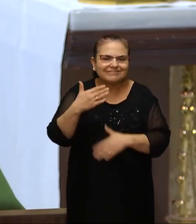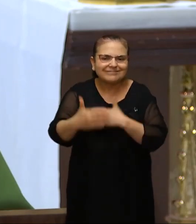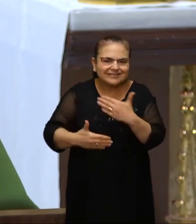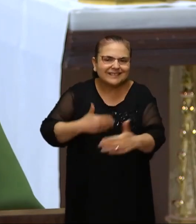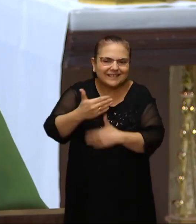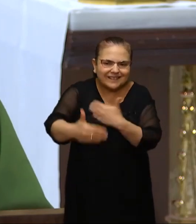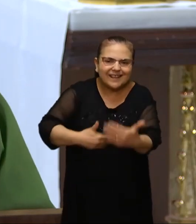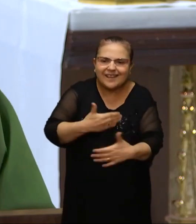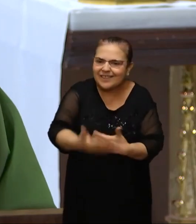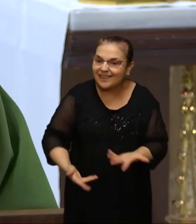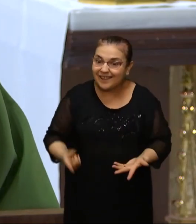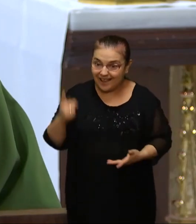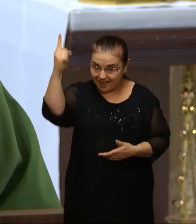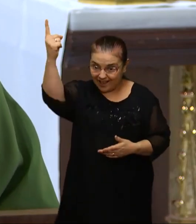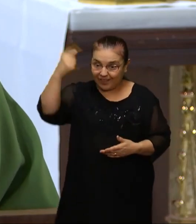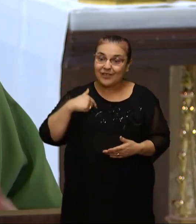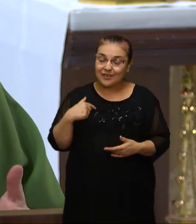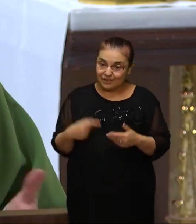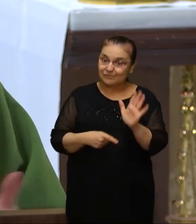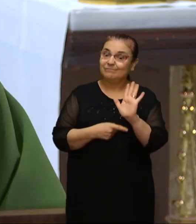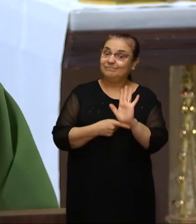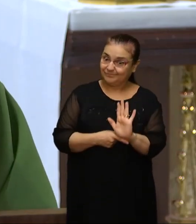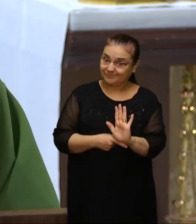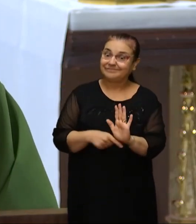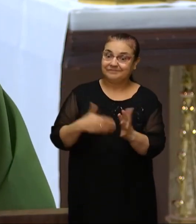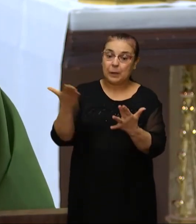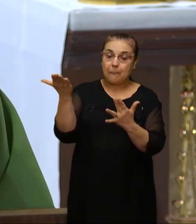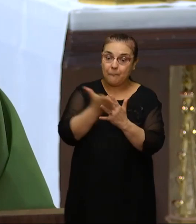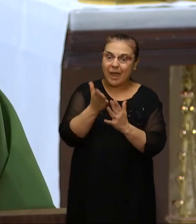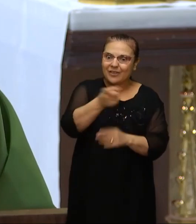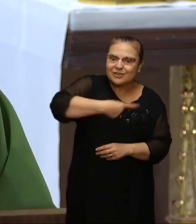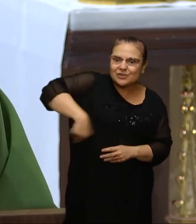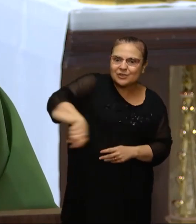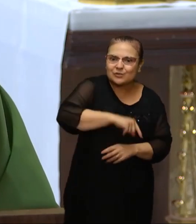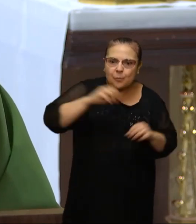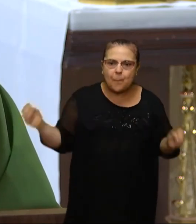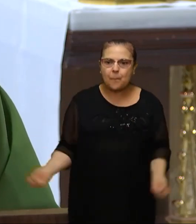rutina Dios se quiere hacer presente en medio de nosotros y nos